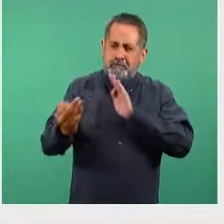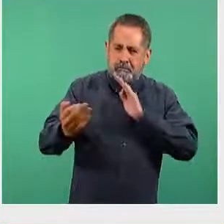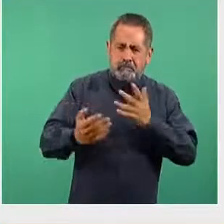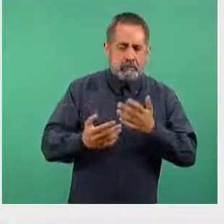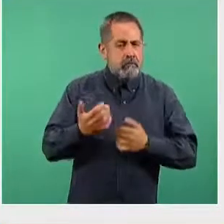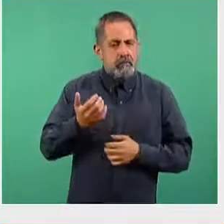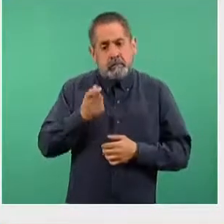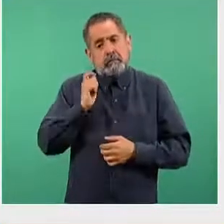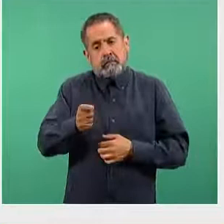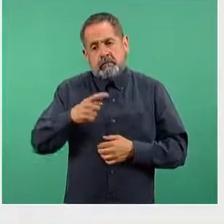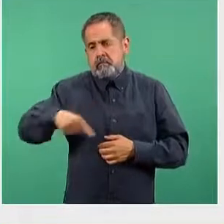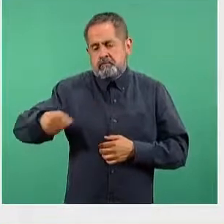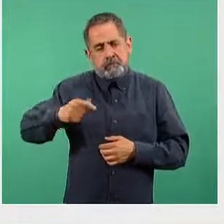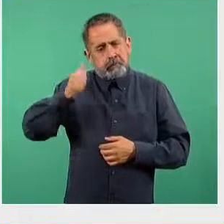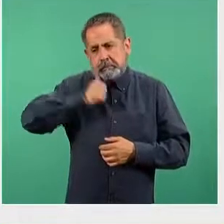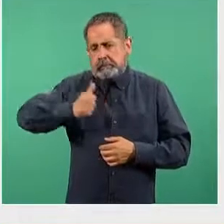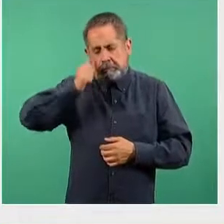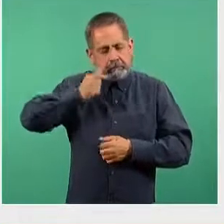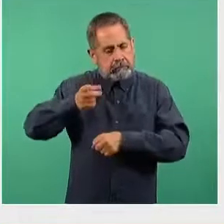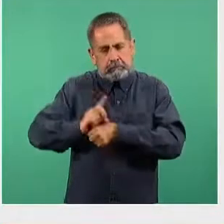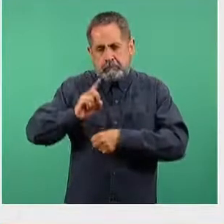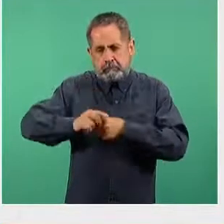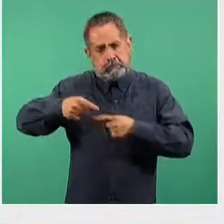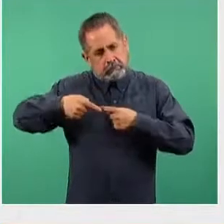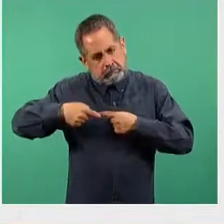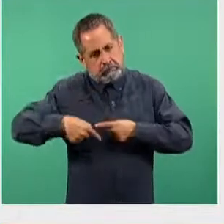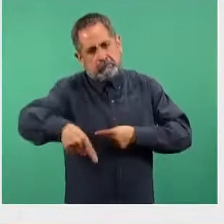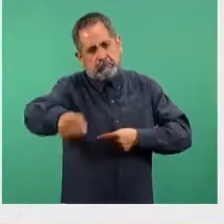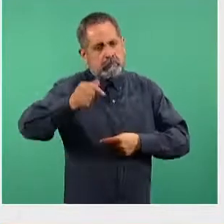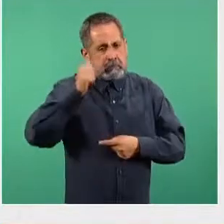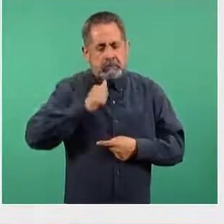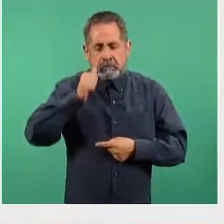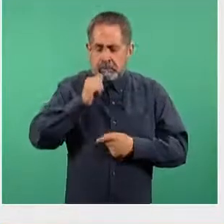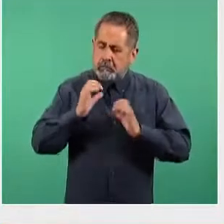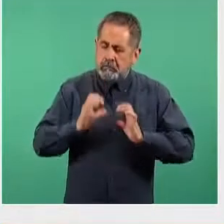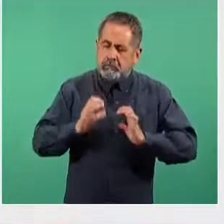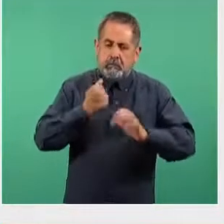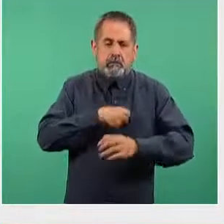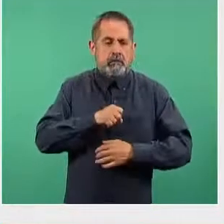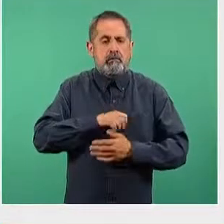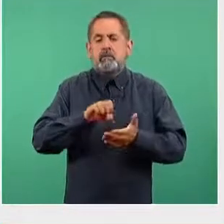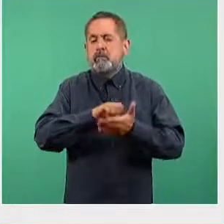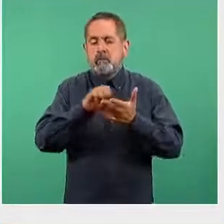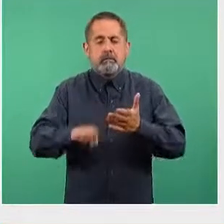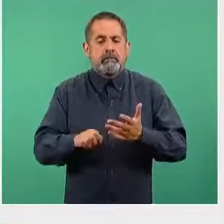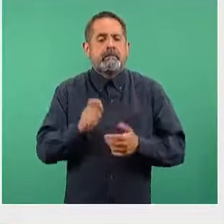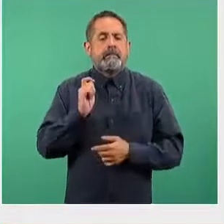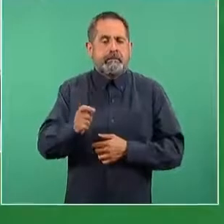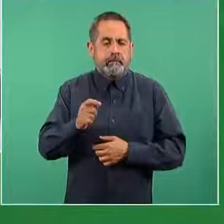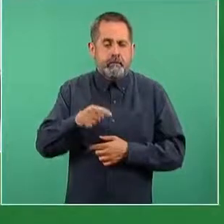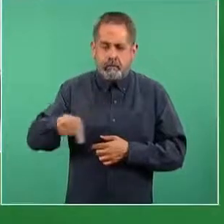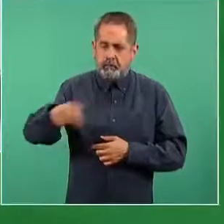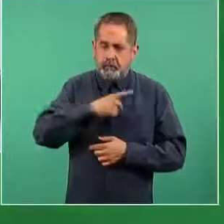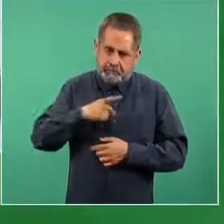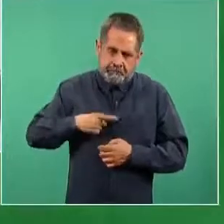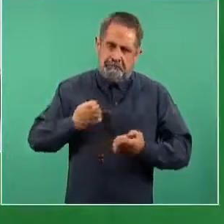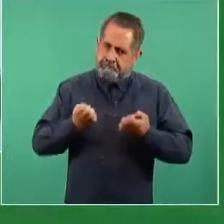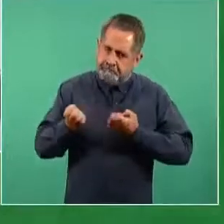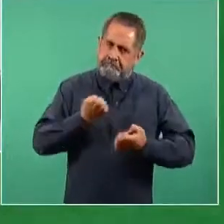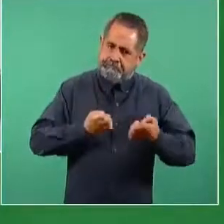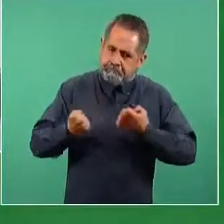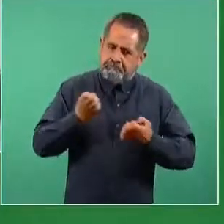de hábitos y prácticas saludables en general. Por ejemplo, que se haga costumbre el hacer